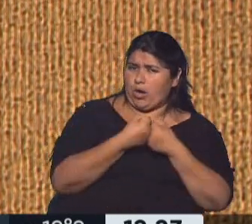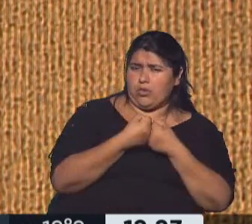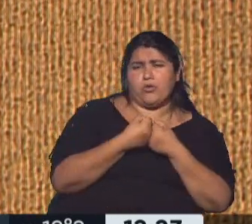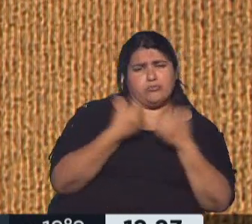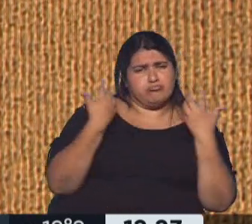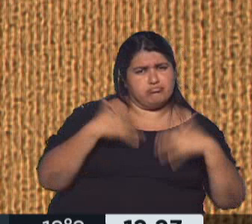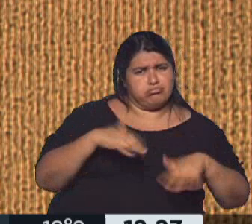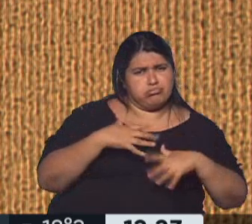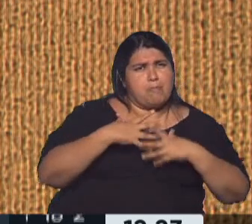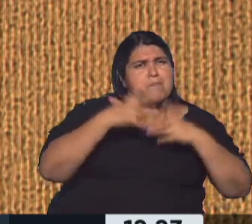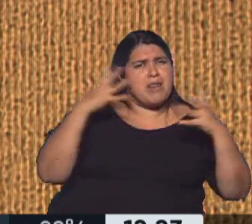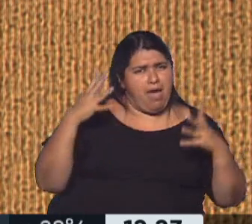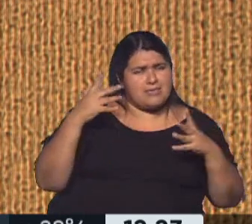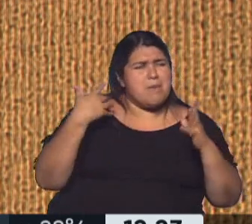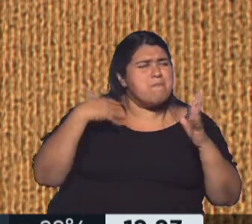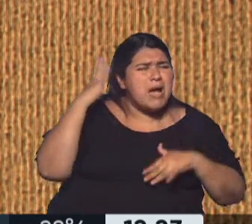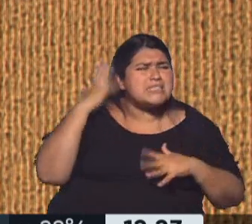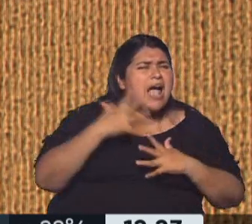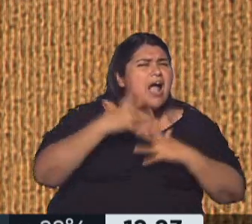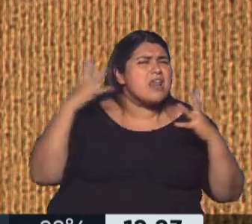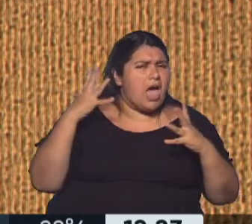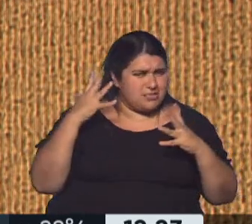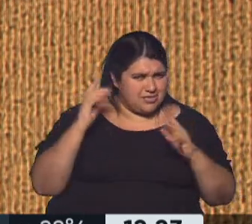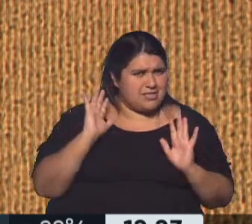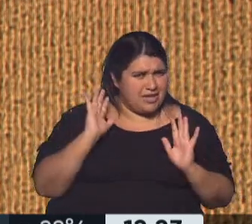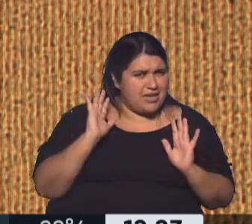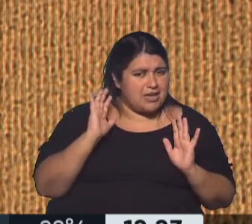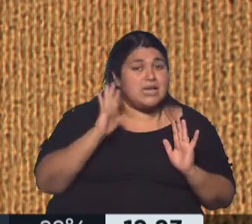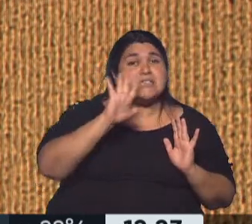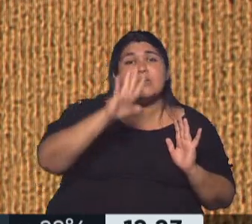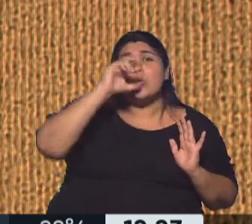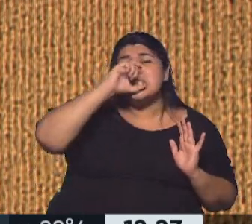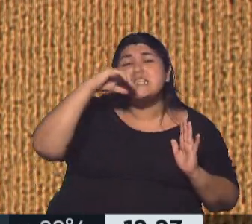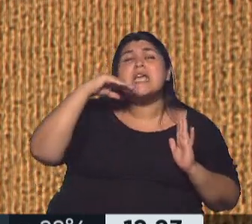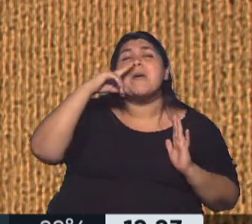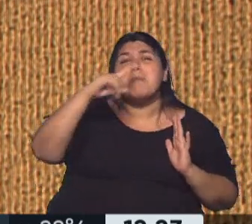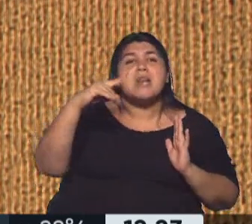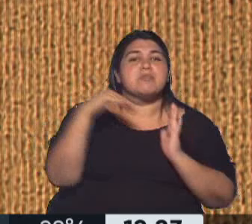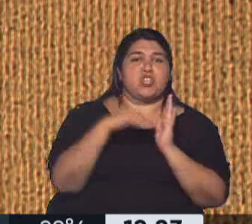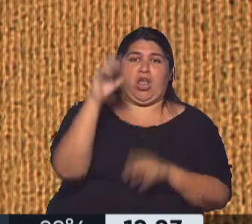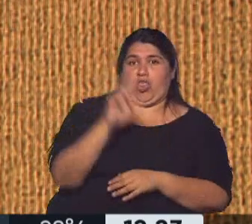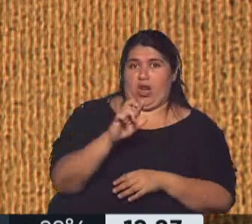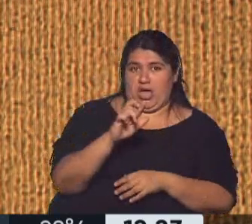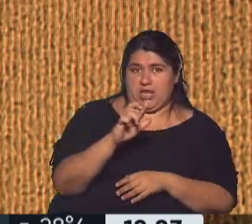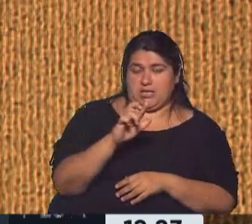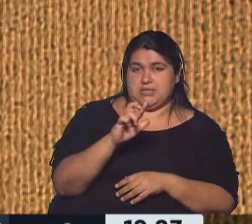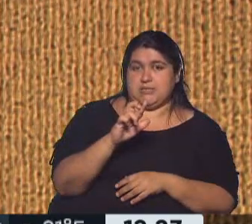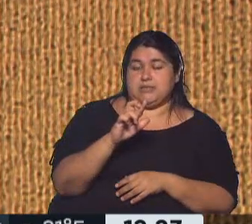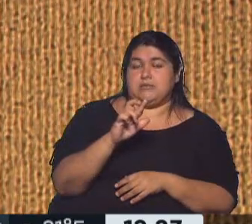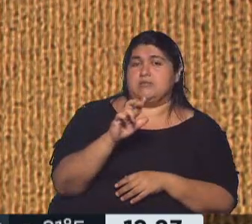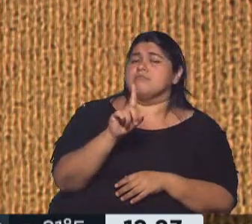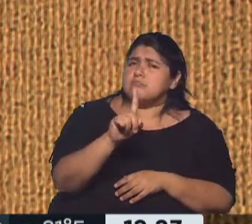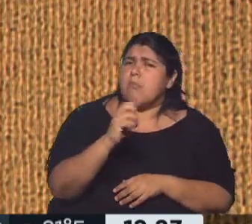grande. El más grande en la historia del organismo, 57.000 millones de dólares. Bien, ahora, ¿por